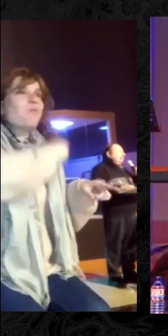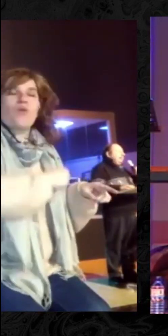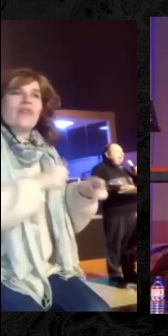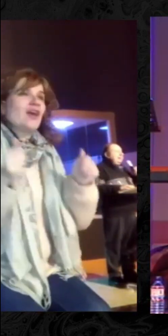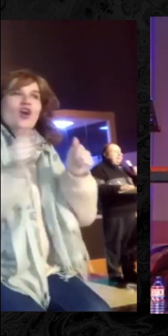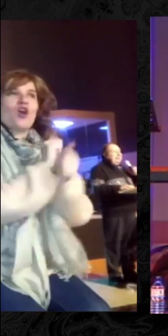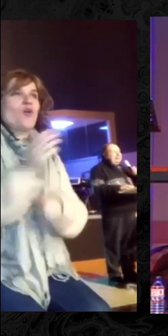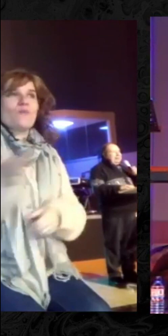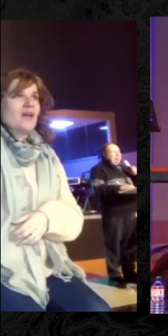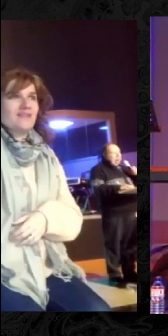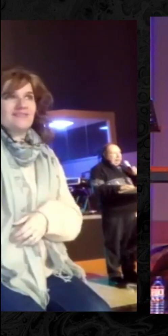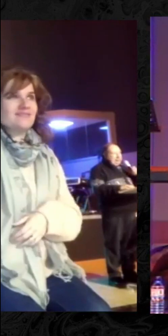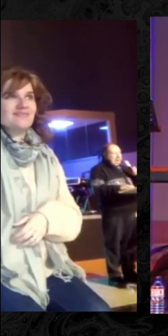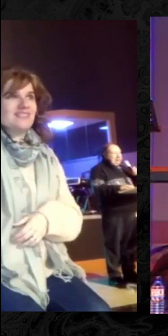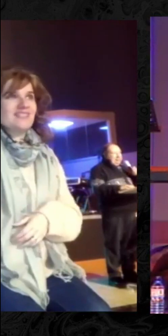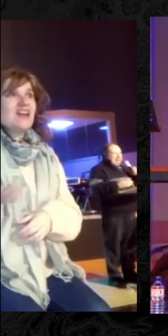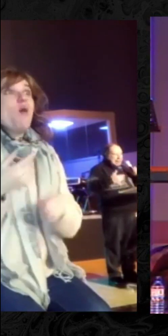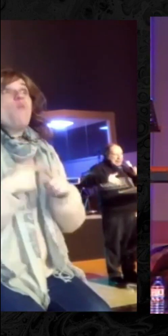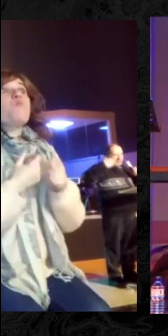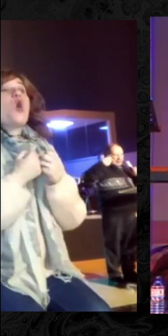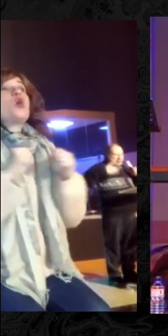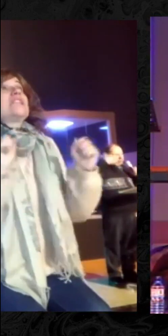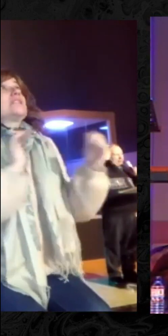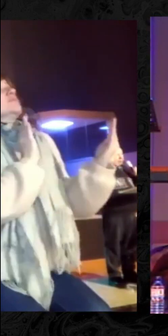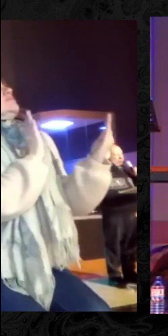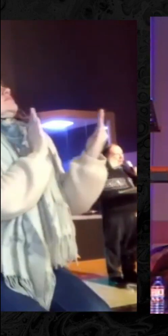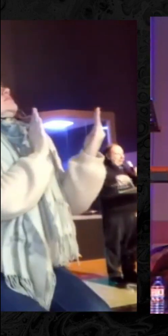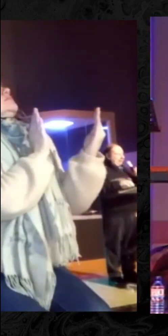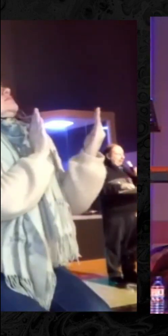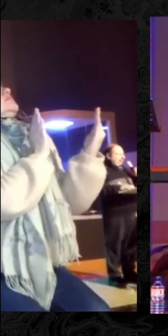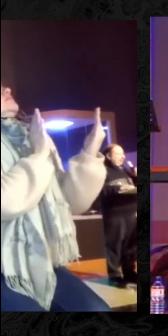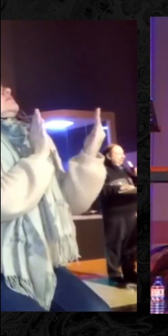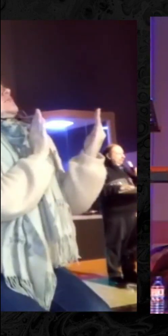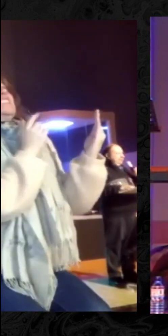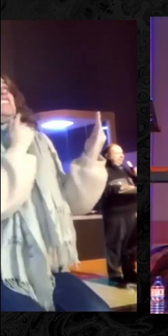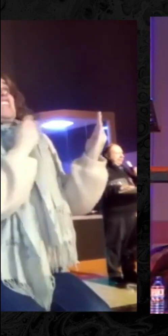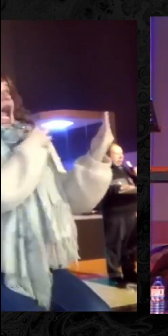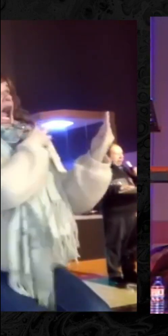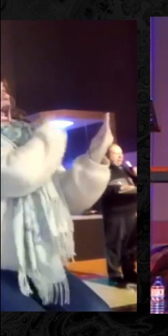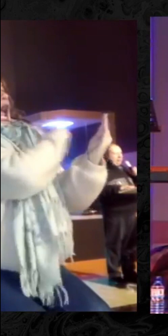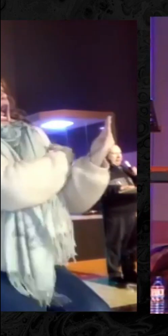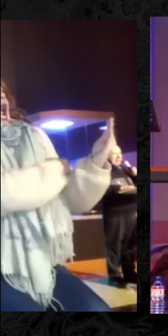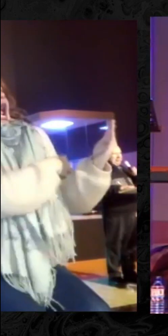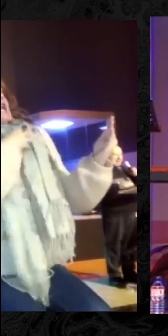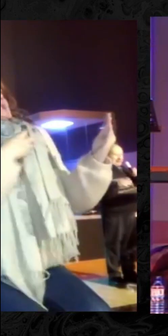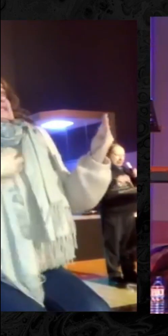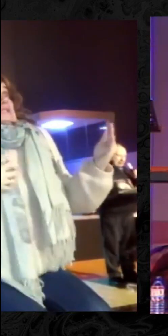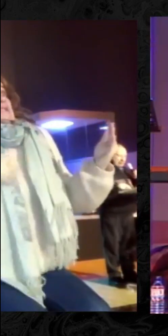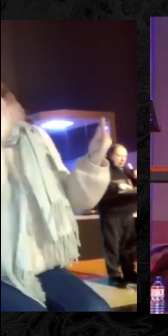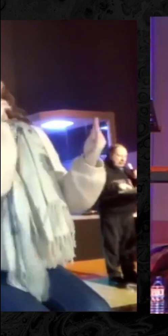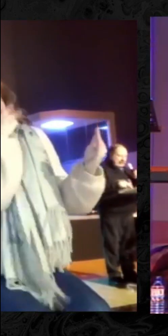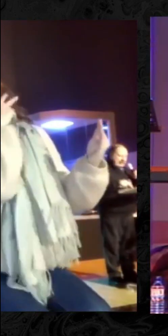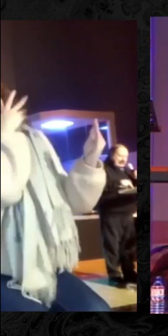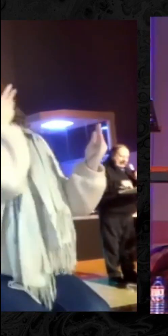delante de Moisés por por causa de las úlceras que tenían Dios mío de mi vida entonces